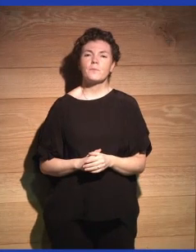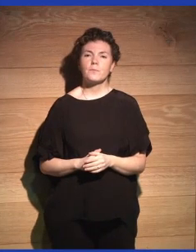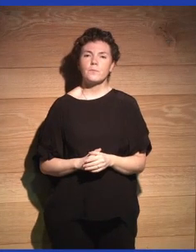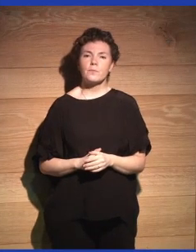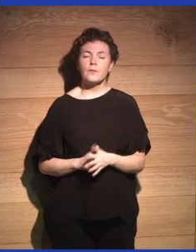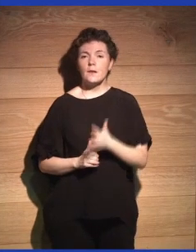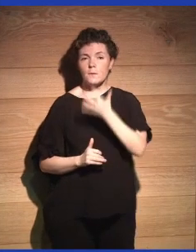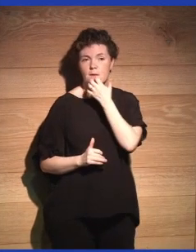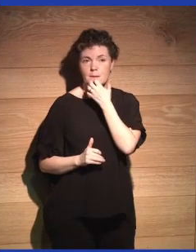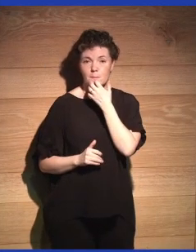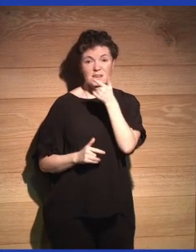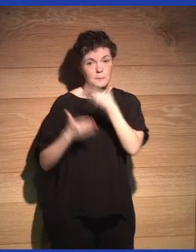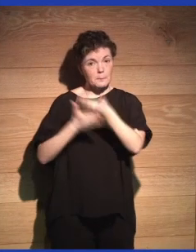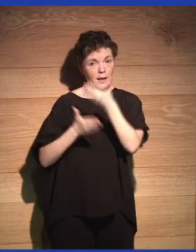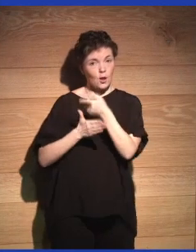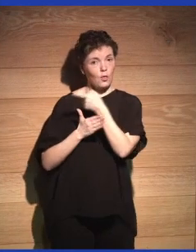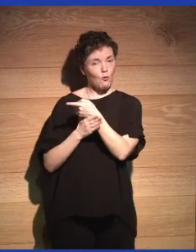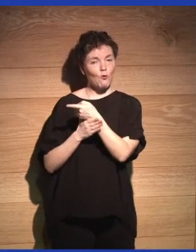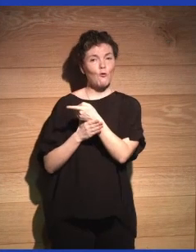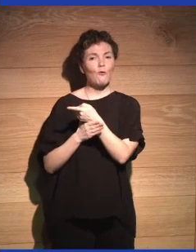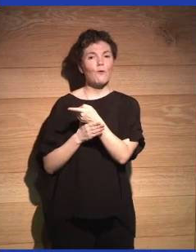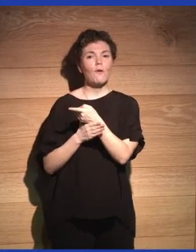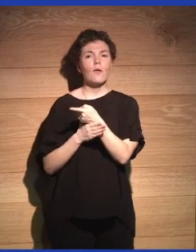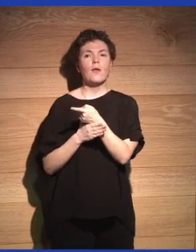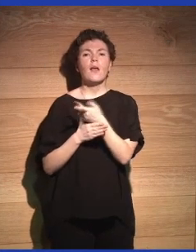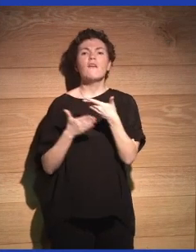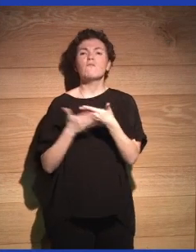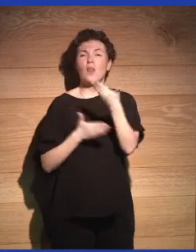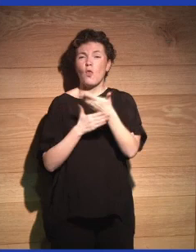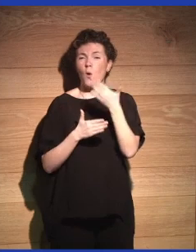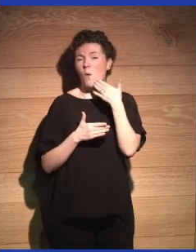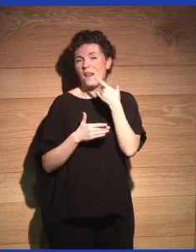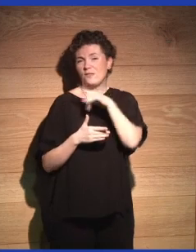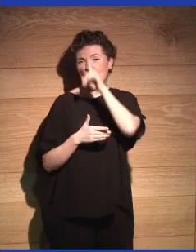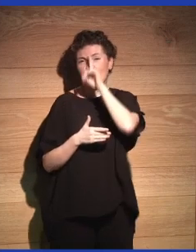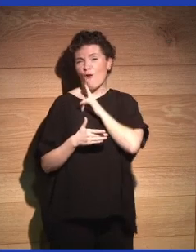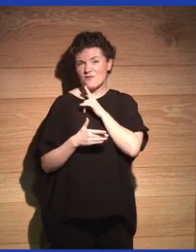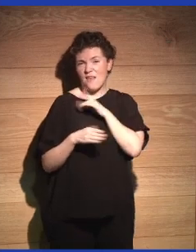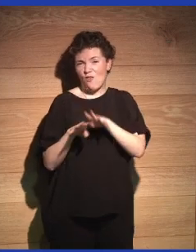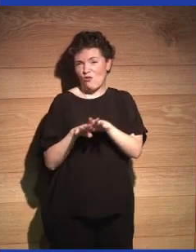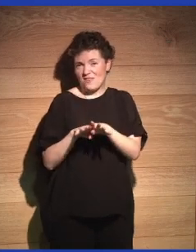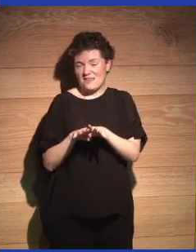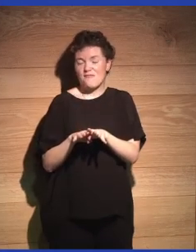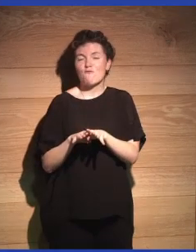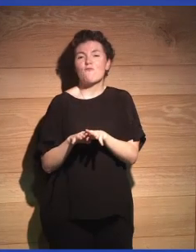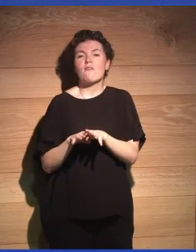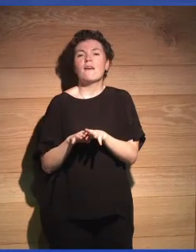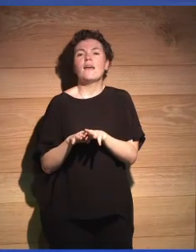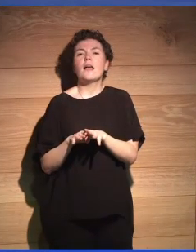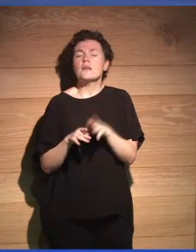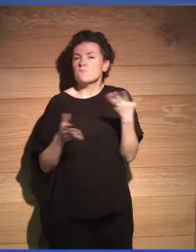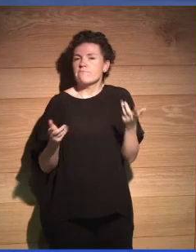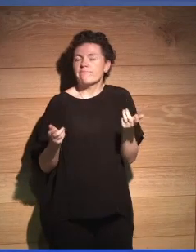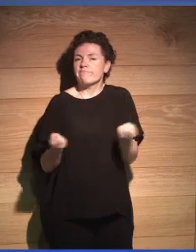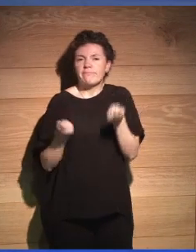Salió, por ejemplo, en ese periódico, que era un periódico sensacionalista, era por un lado un